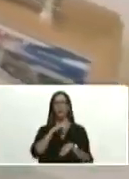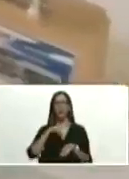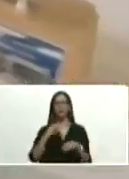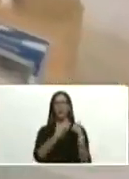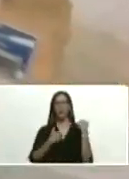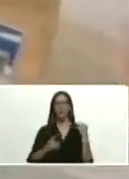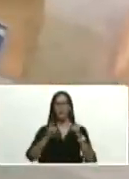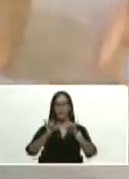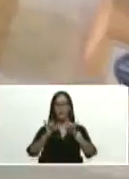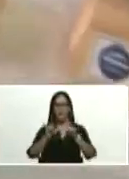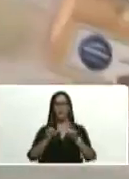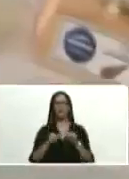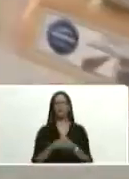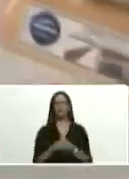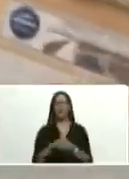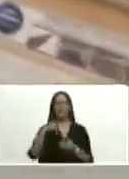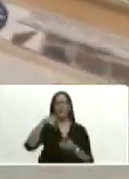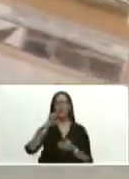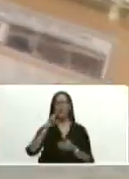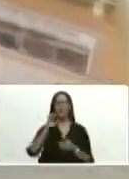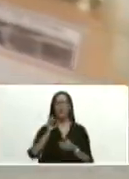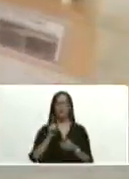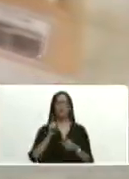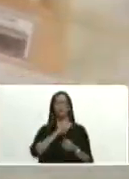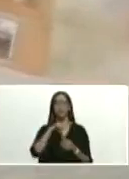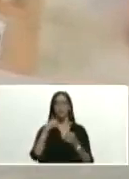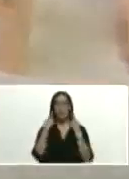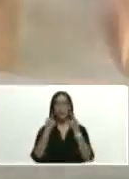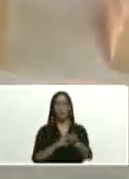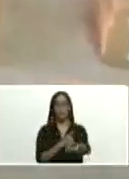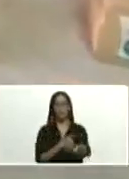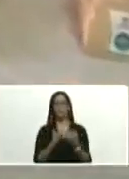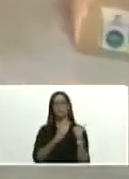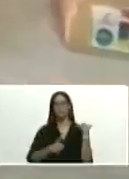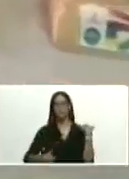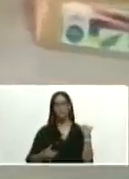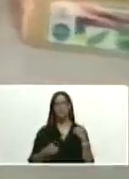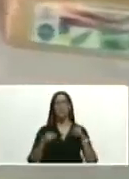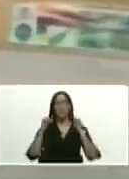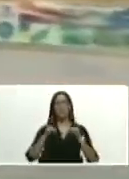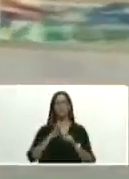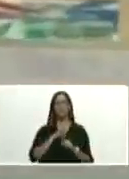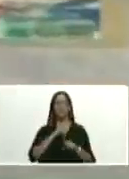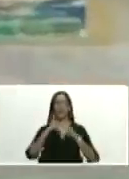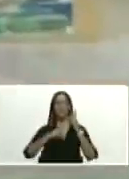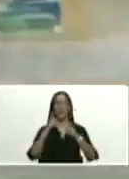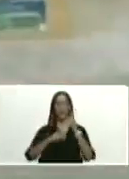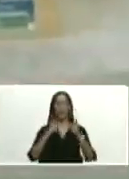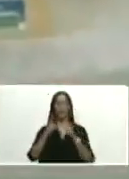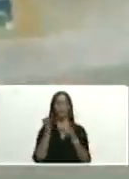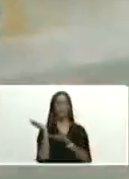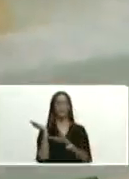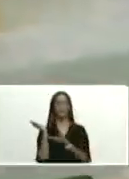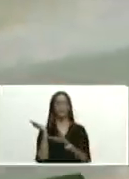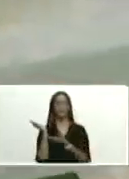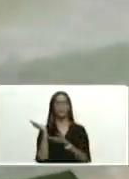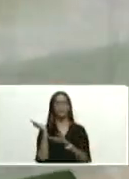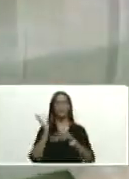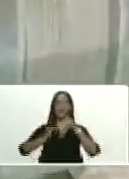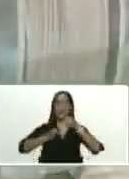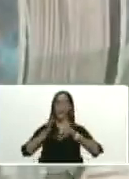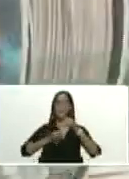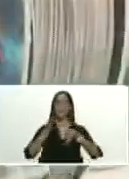el ingeniero Néstor Díaz es de ese viaje cabellun hermano presidente y este es parte de nuestro producto Permítame explicarle por